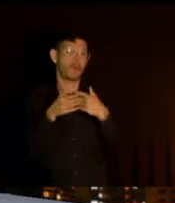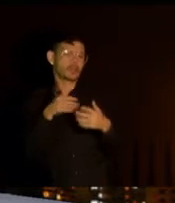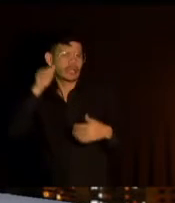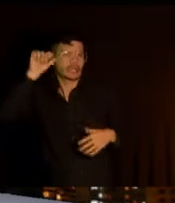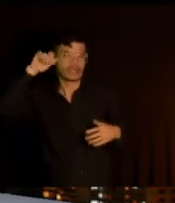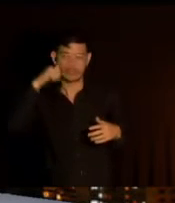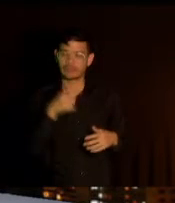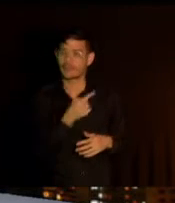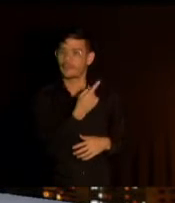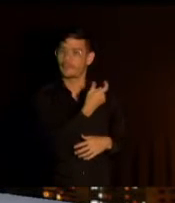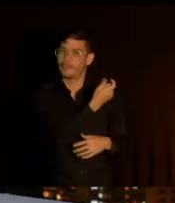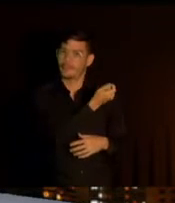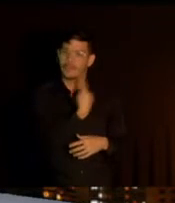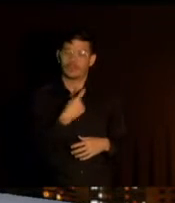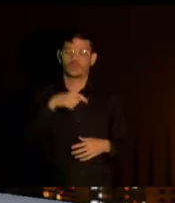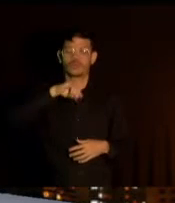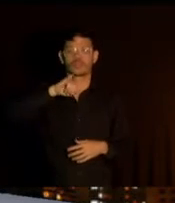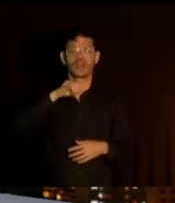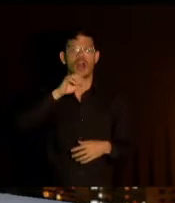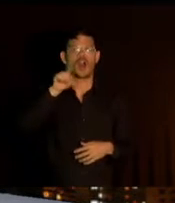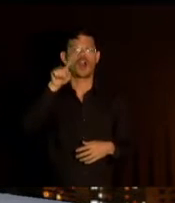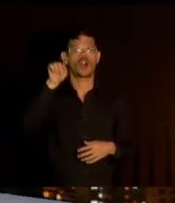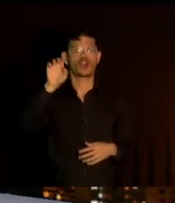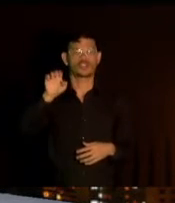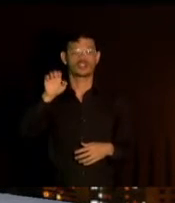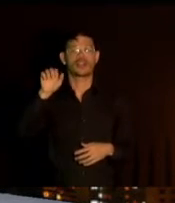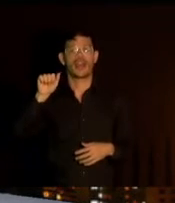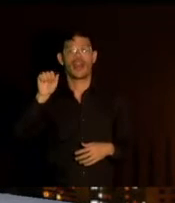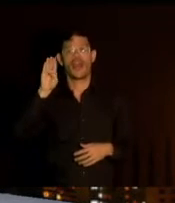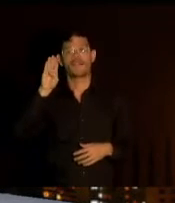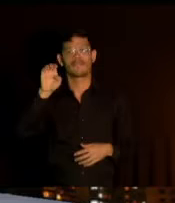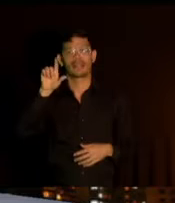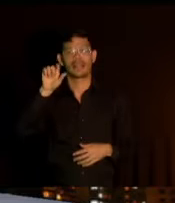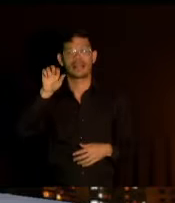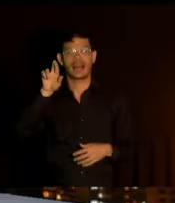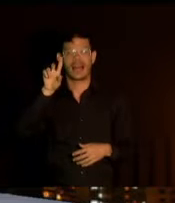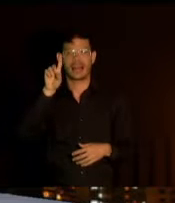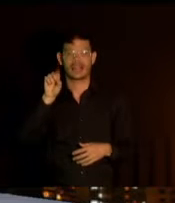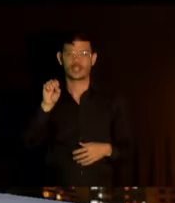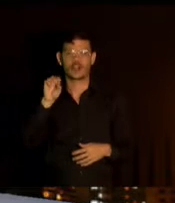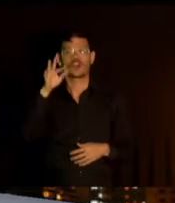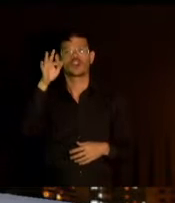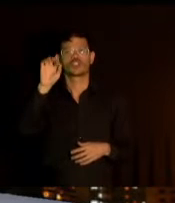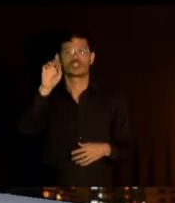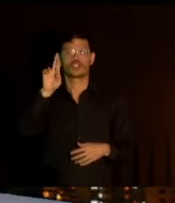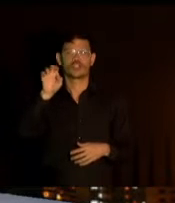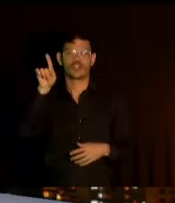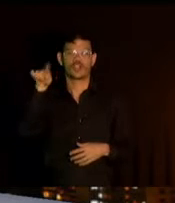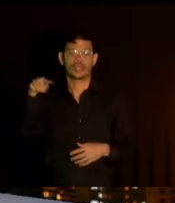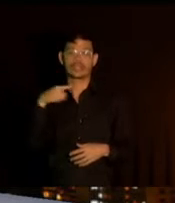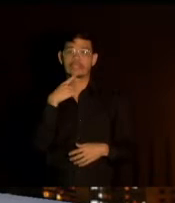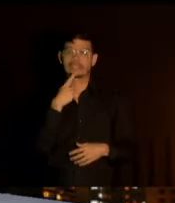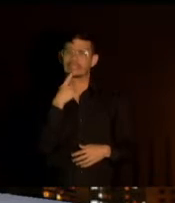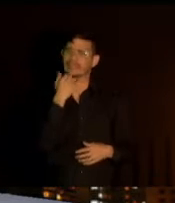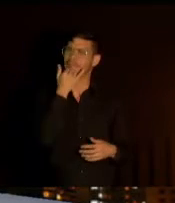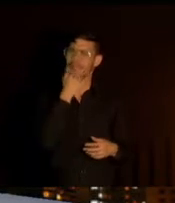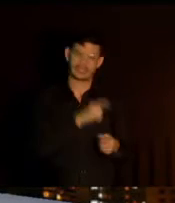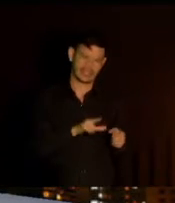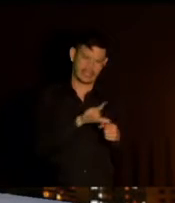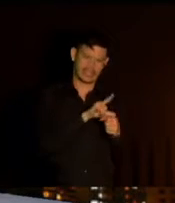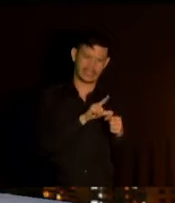los deportistas paralímpicos, ¿qué va a pasar con ellos si pasan de las ligas deportivas y desaparecen las ligas de